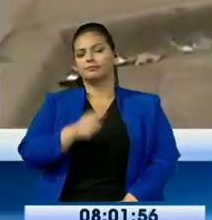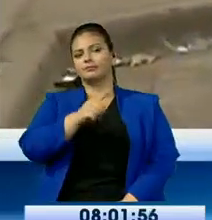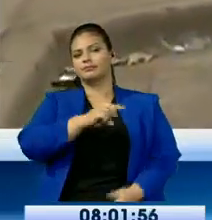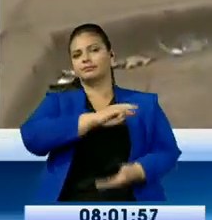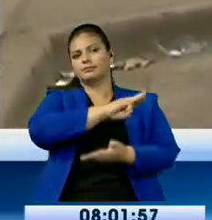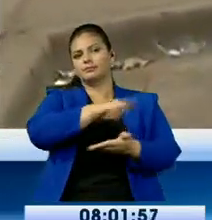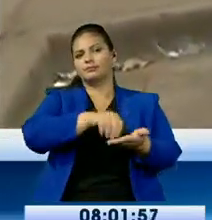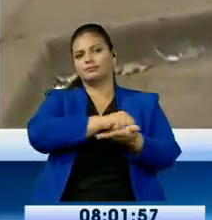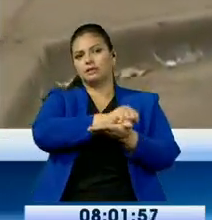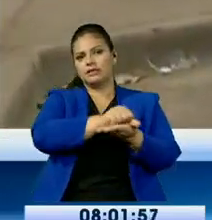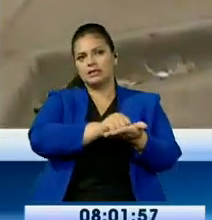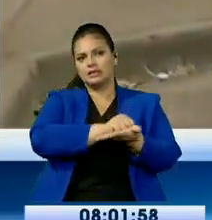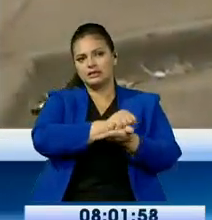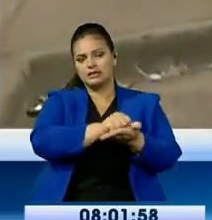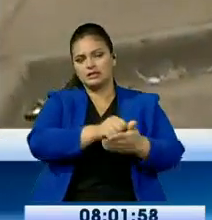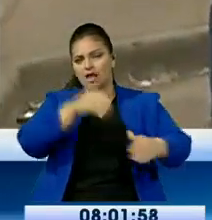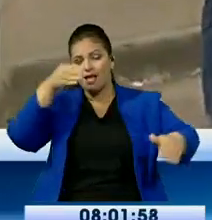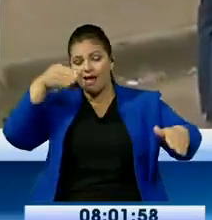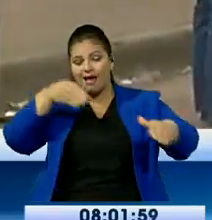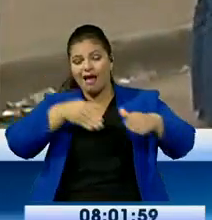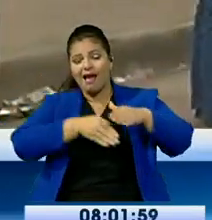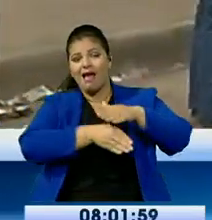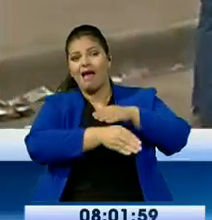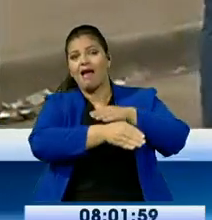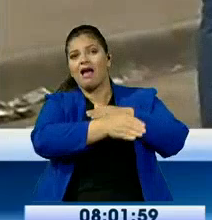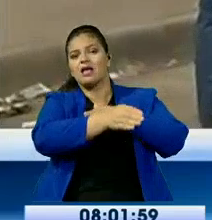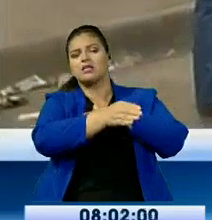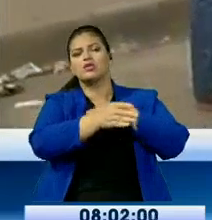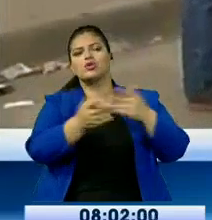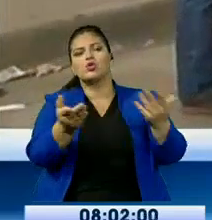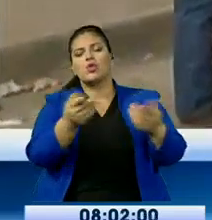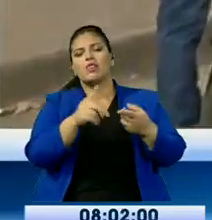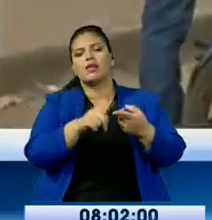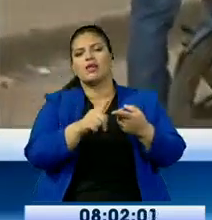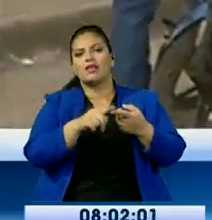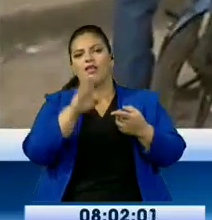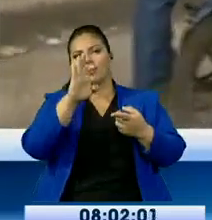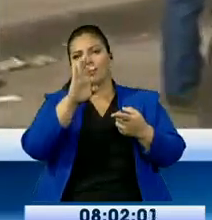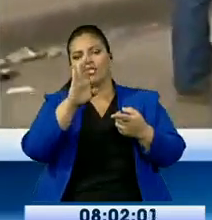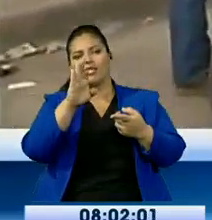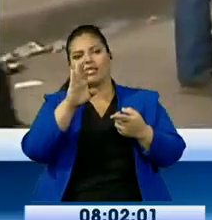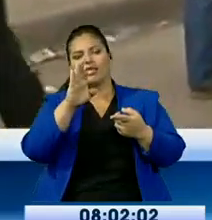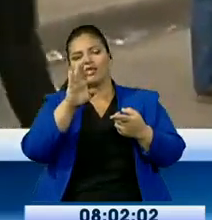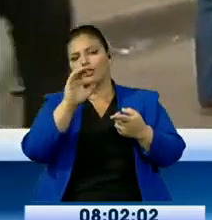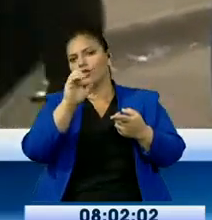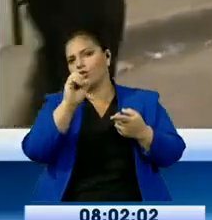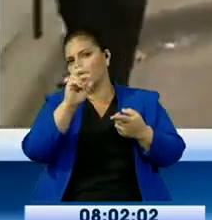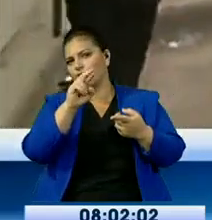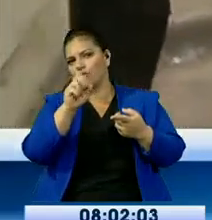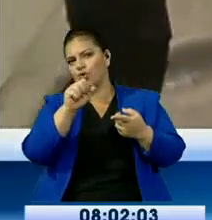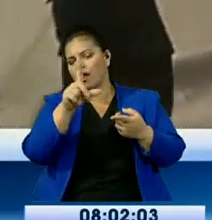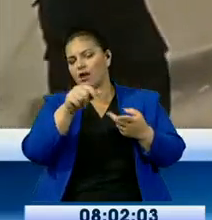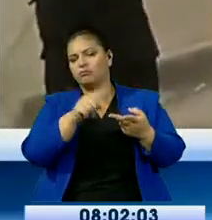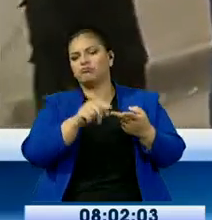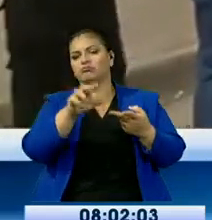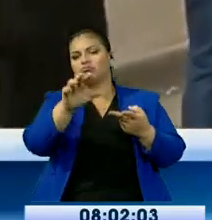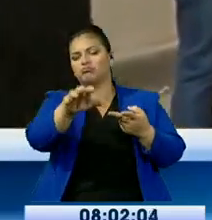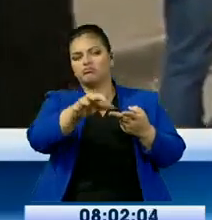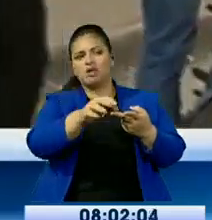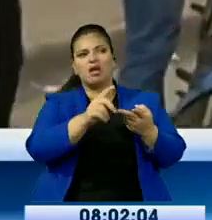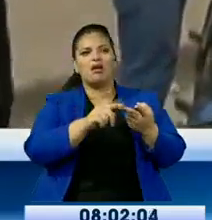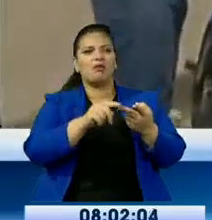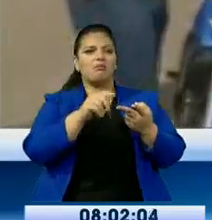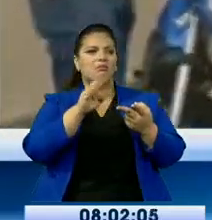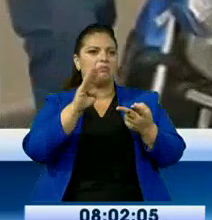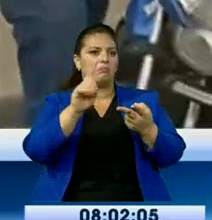así como de la Sergio Toral, de Valerio Estacio, sectores desde donde la gente sale hacia sus diversos